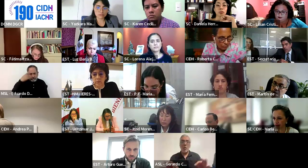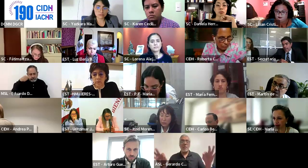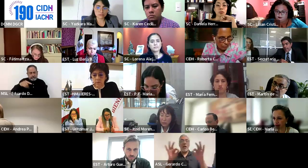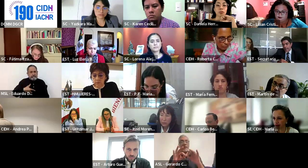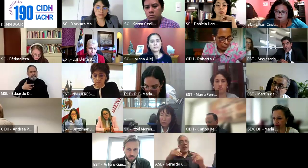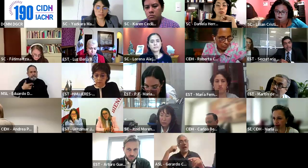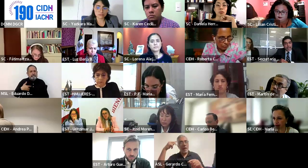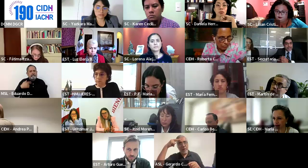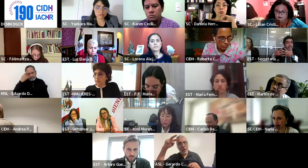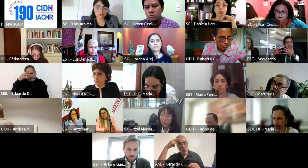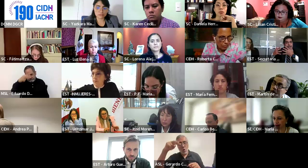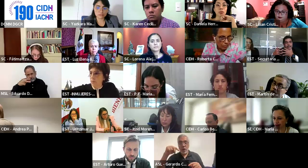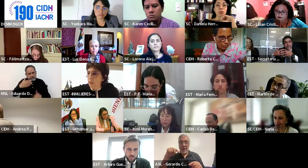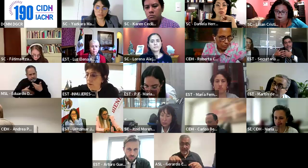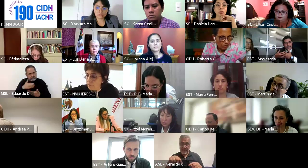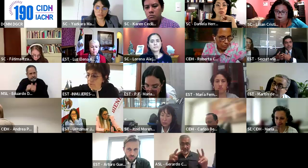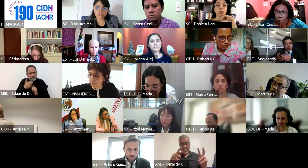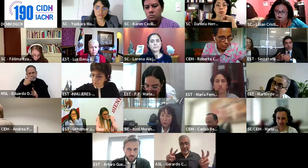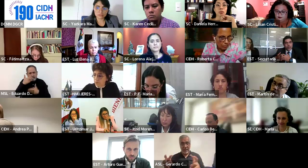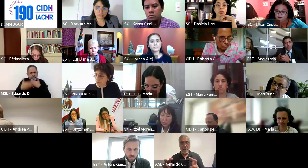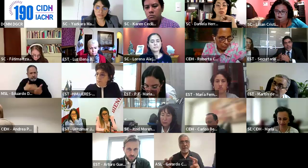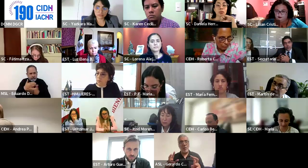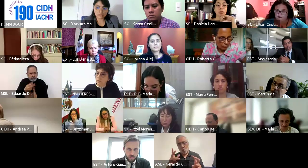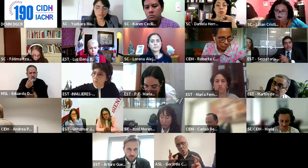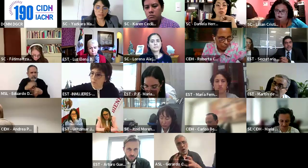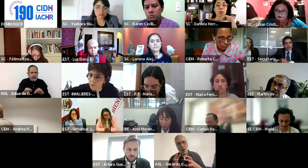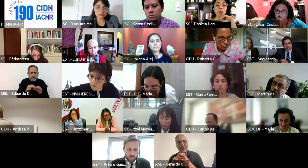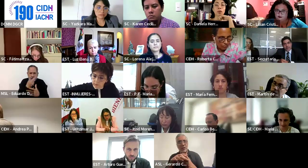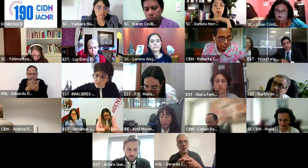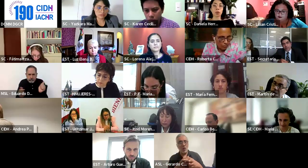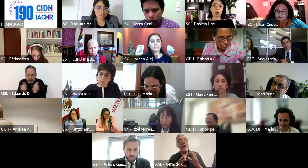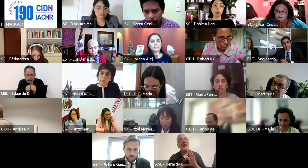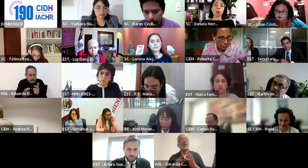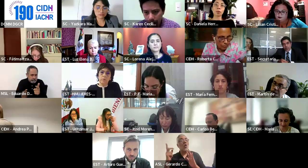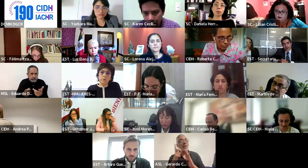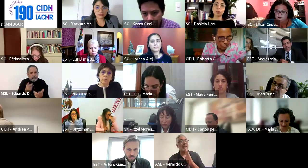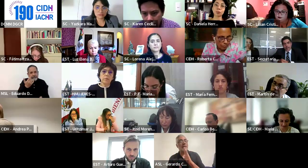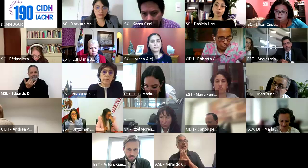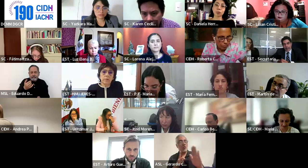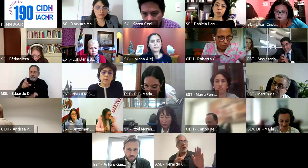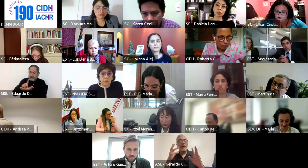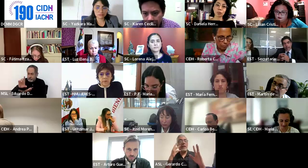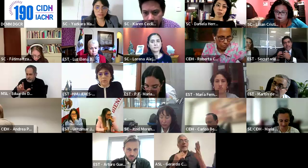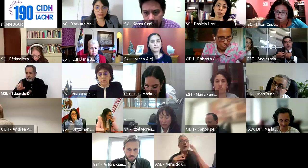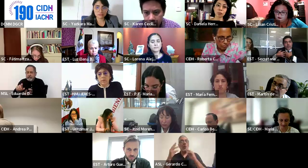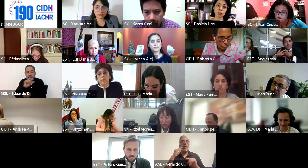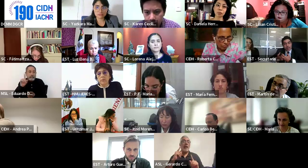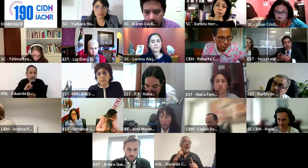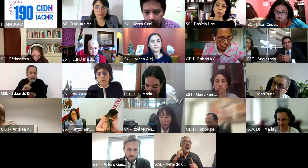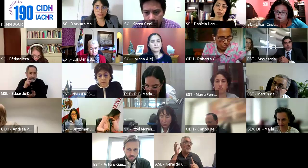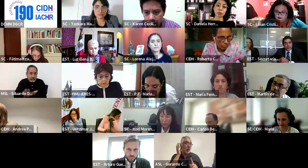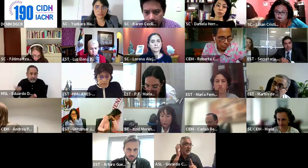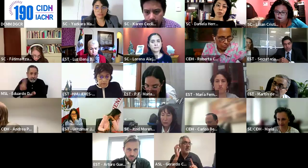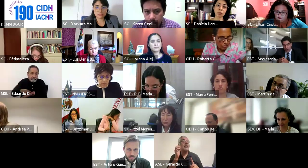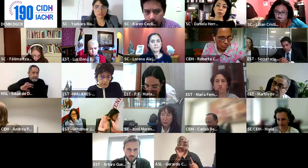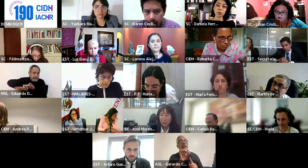México, y que es esta intersección y doble discriminación que sufren las mujeres, pero también